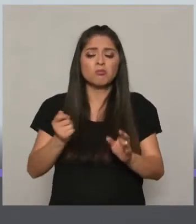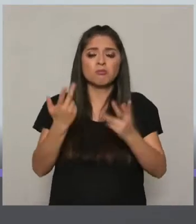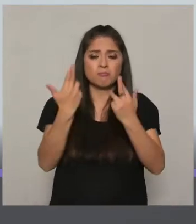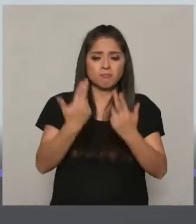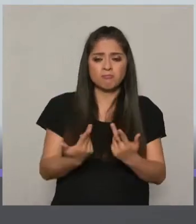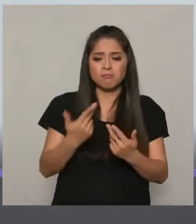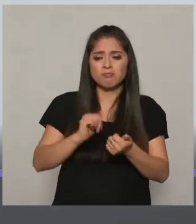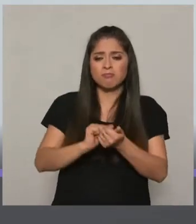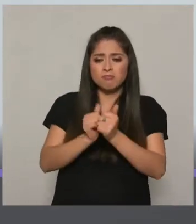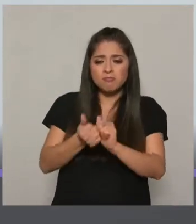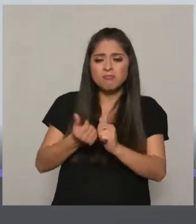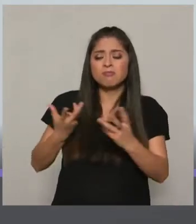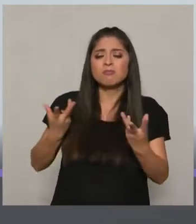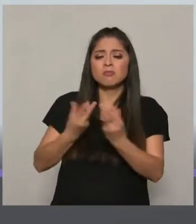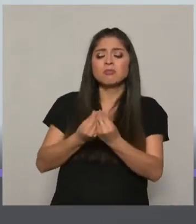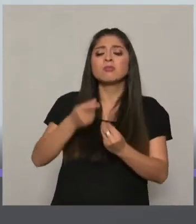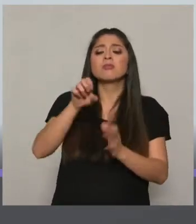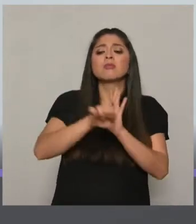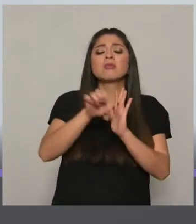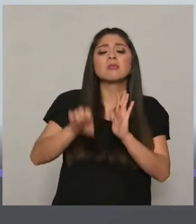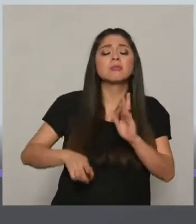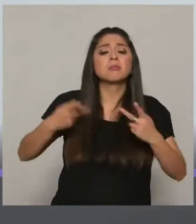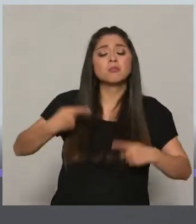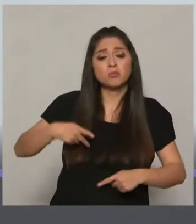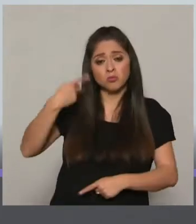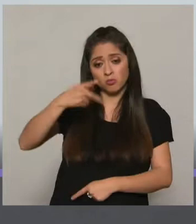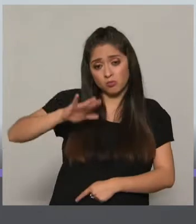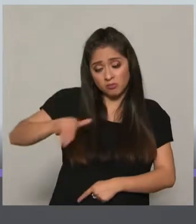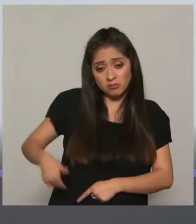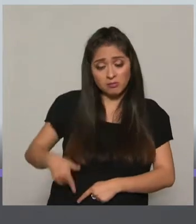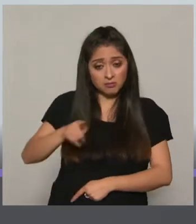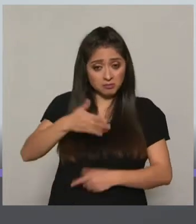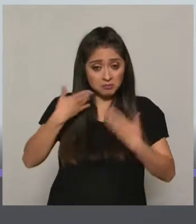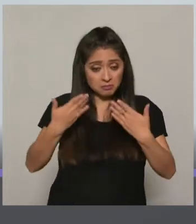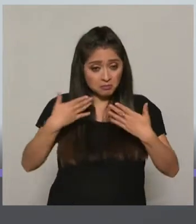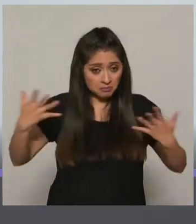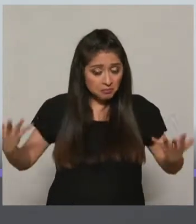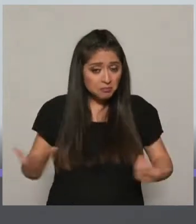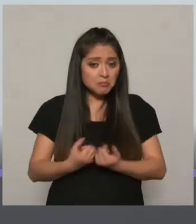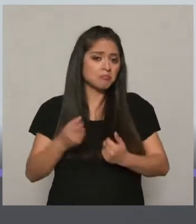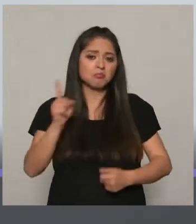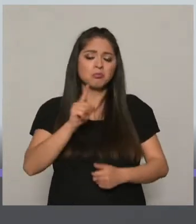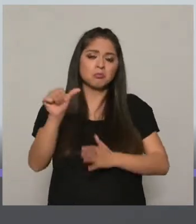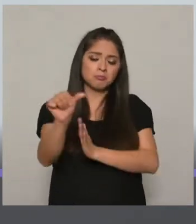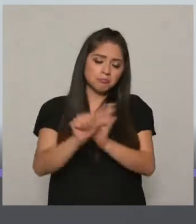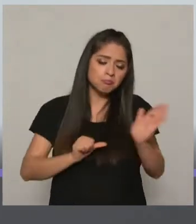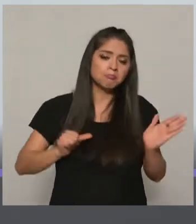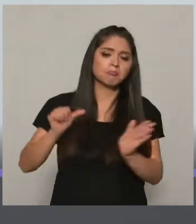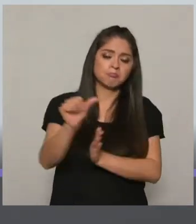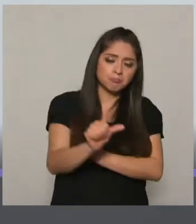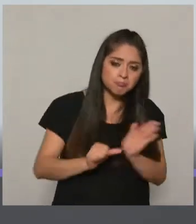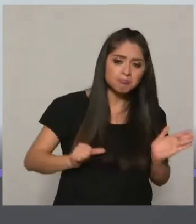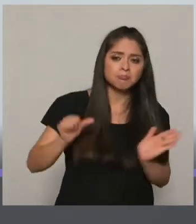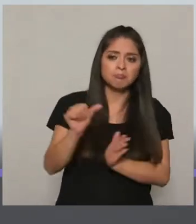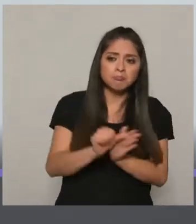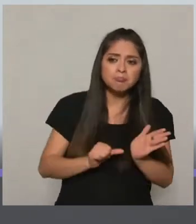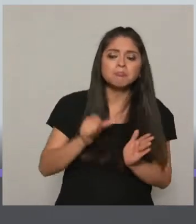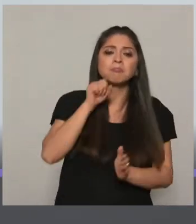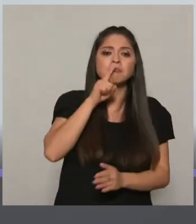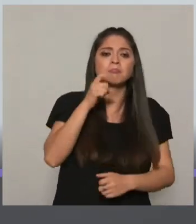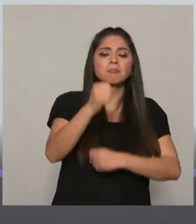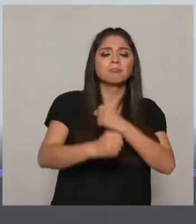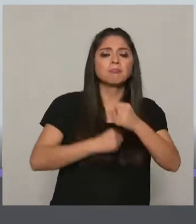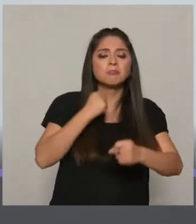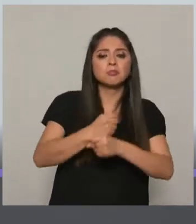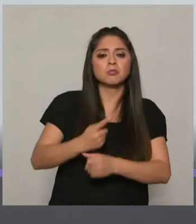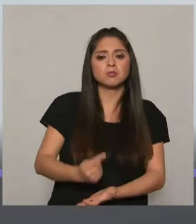siempre. Una persona que sufre un accidente no se recupera de la noche a la mañana. Son meses y meses, en algunos casos años de terapias